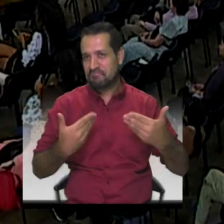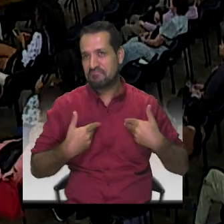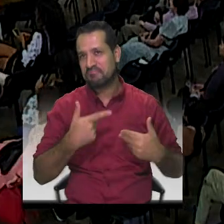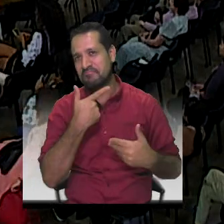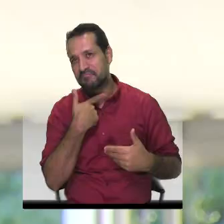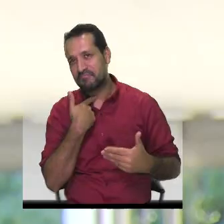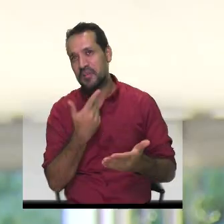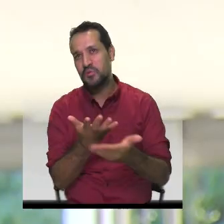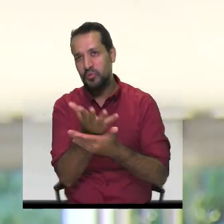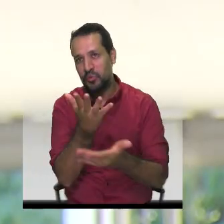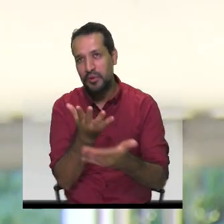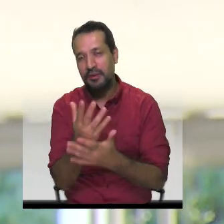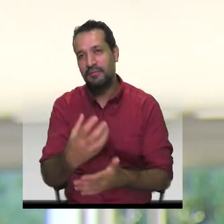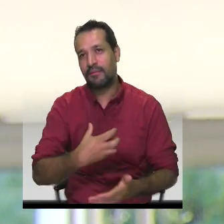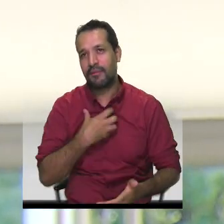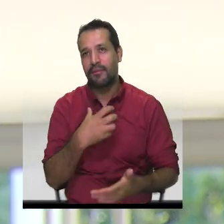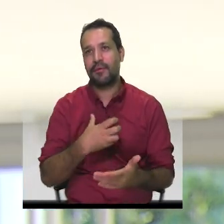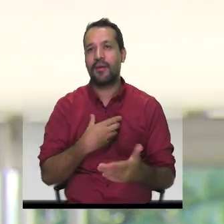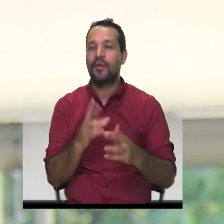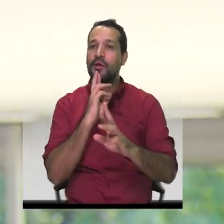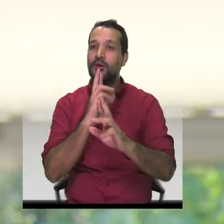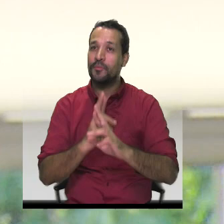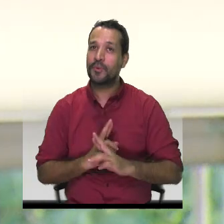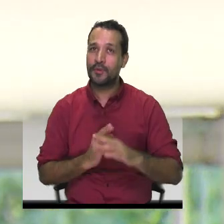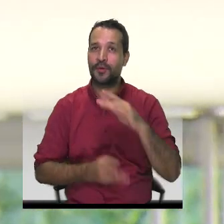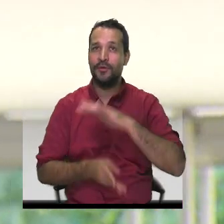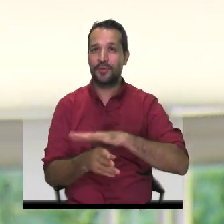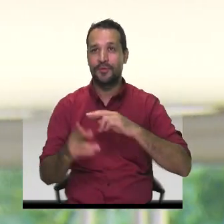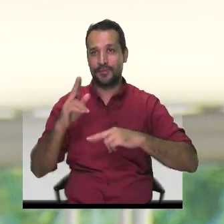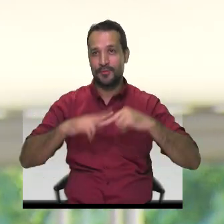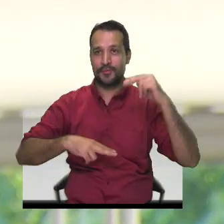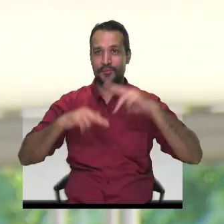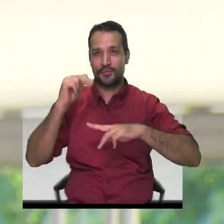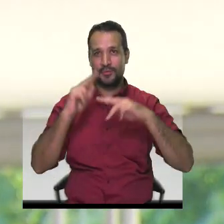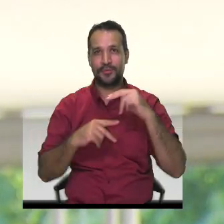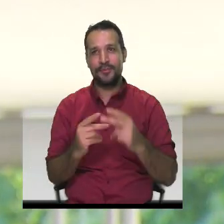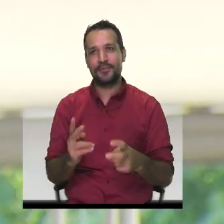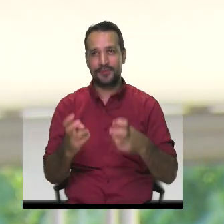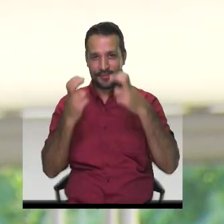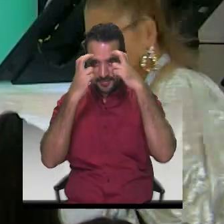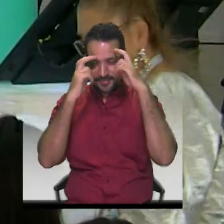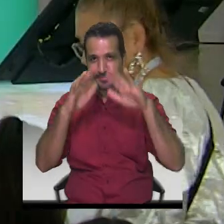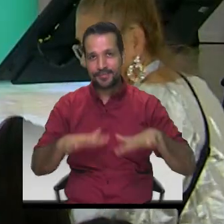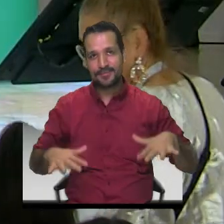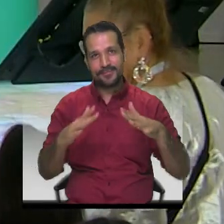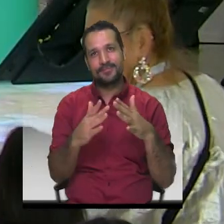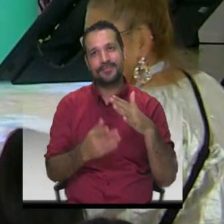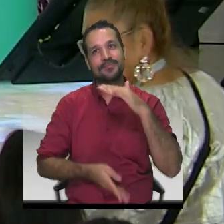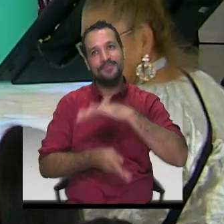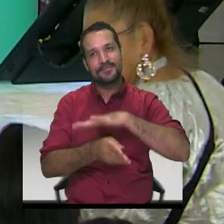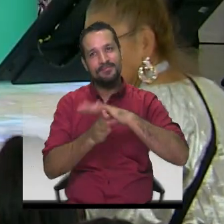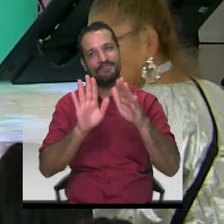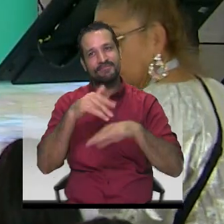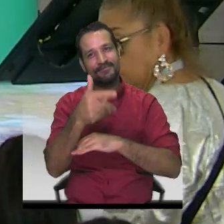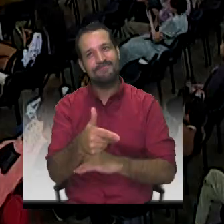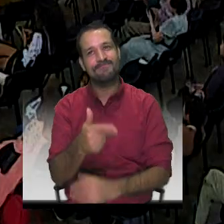ya que con sus respuestas continuamos construyendo estos espacios de conocimiento. Ya volvemos.